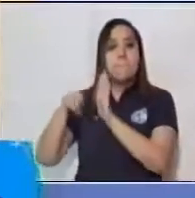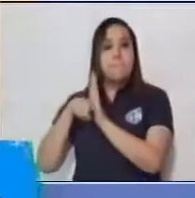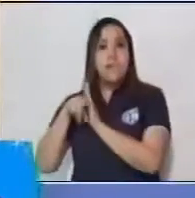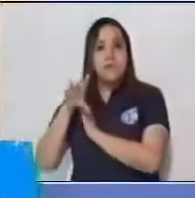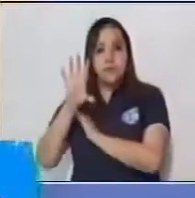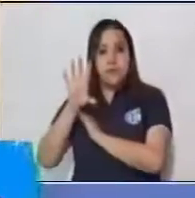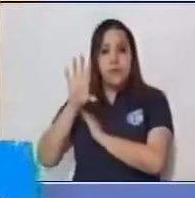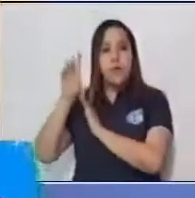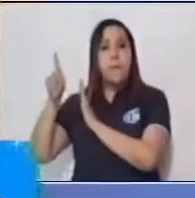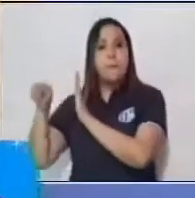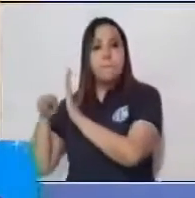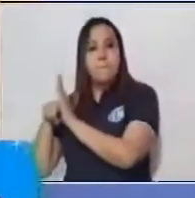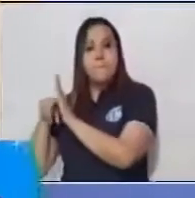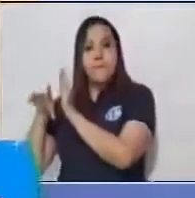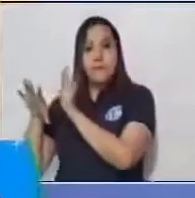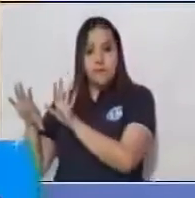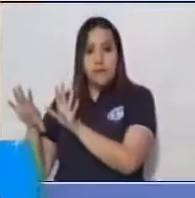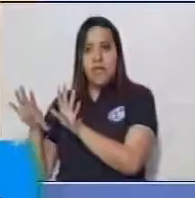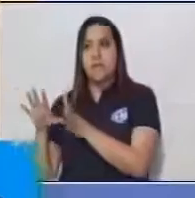5, menos 10.